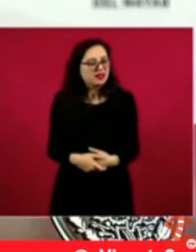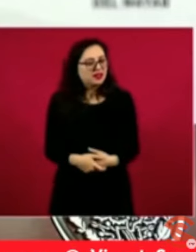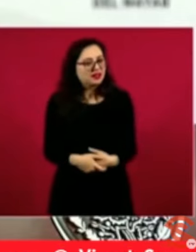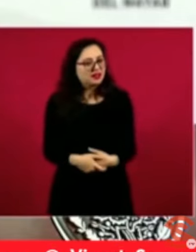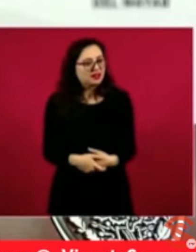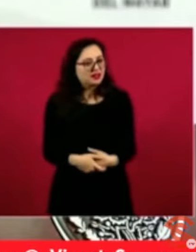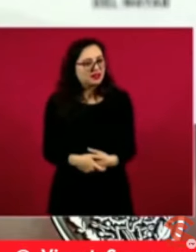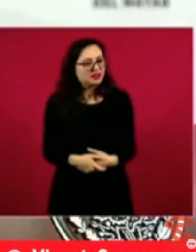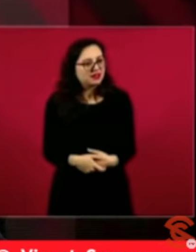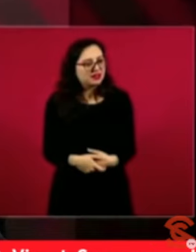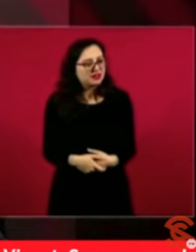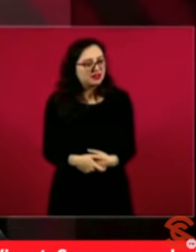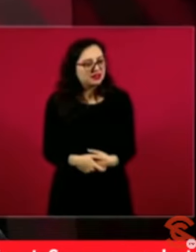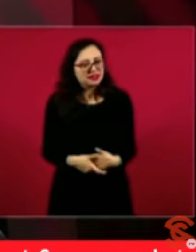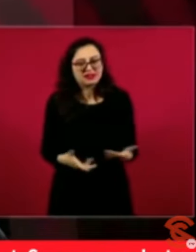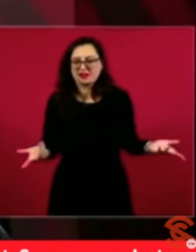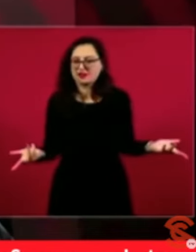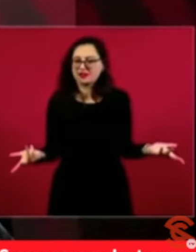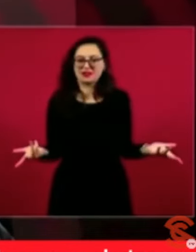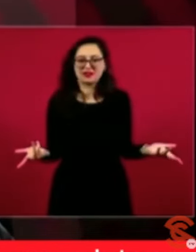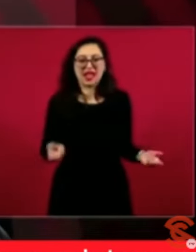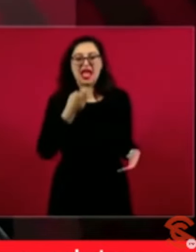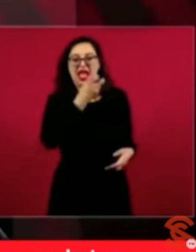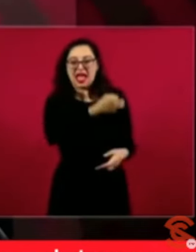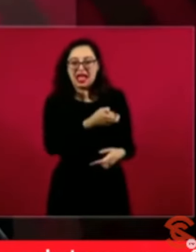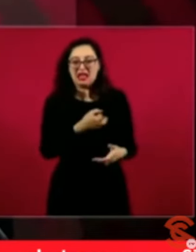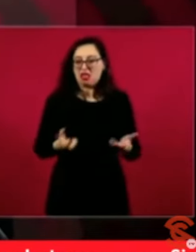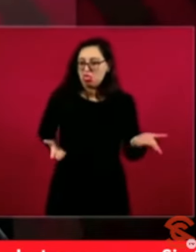Sea, eso es injerencismo.